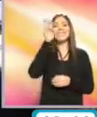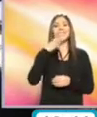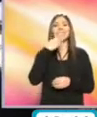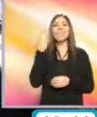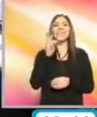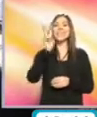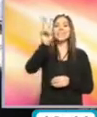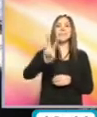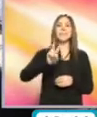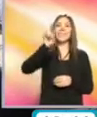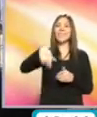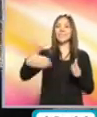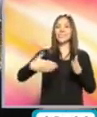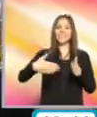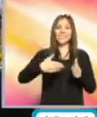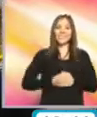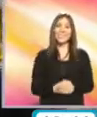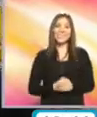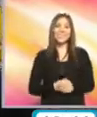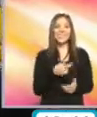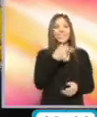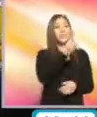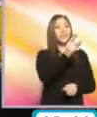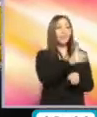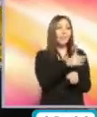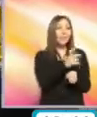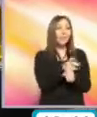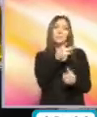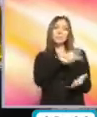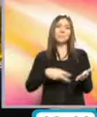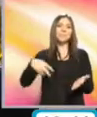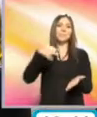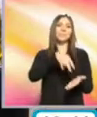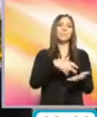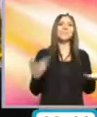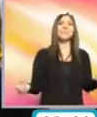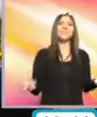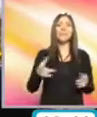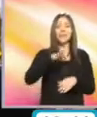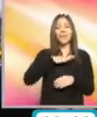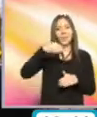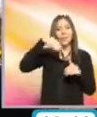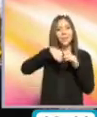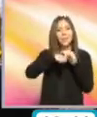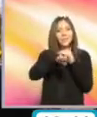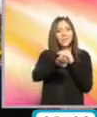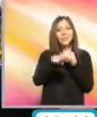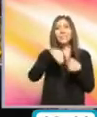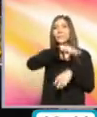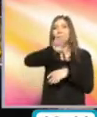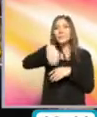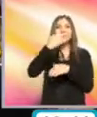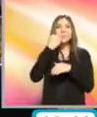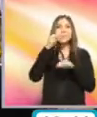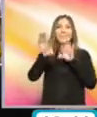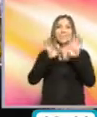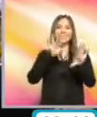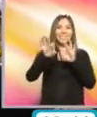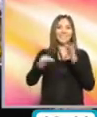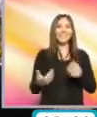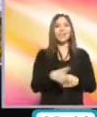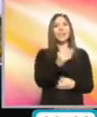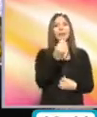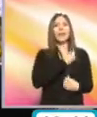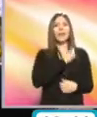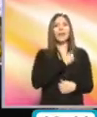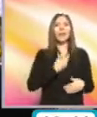viernes en la cocina. Sí, no, aunque no me inviten. Compañero, ¿dónde andabas? Pues por no? allí abajito, buscando Oye, los ingredientes y todo. No te